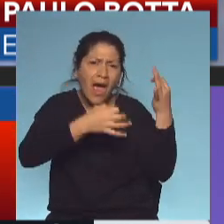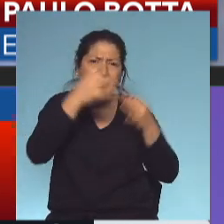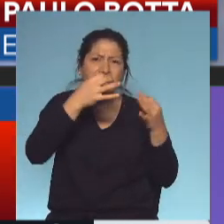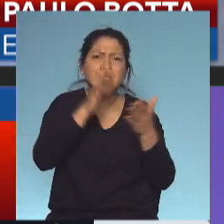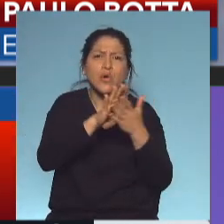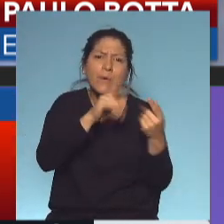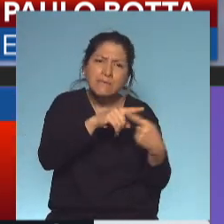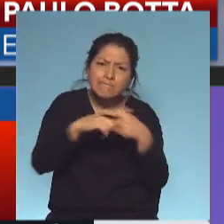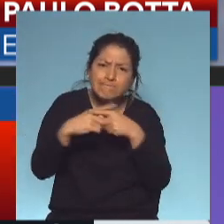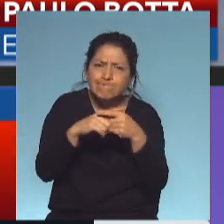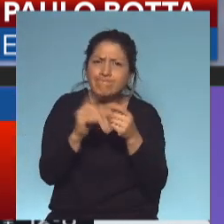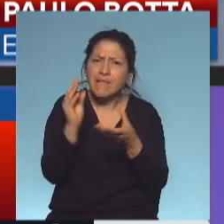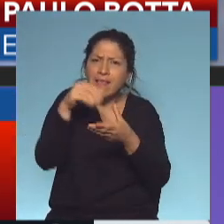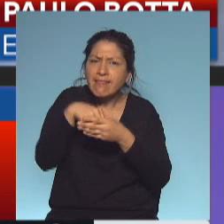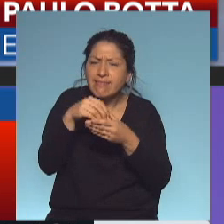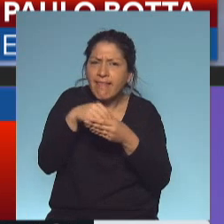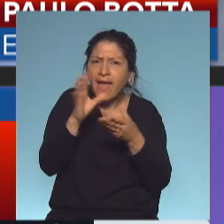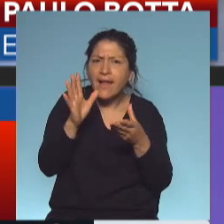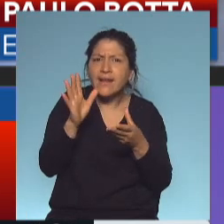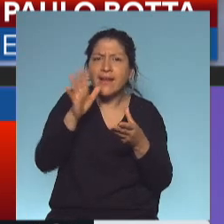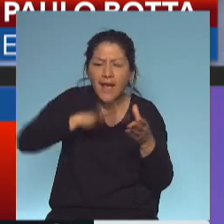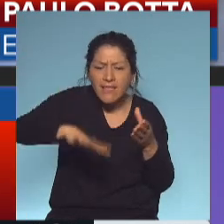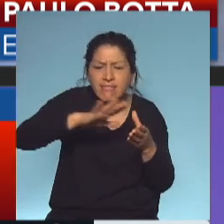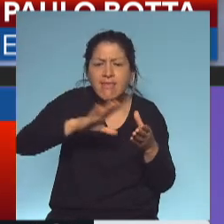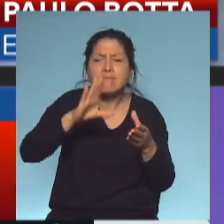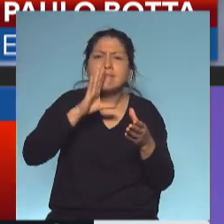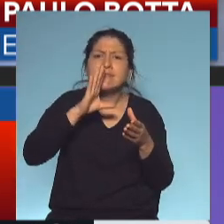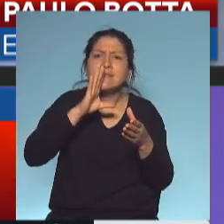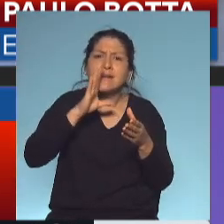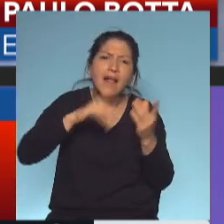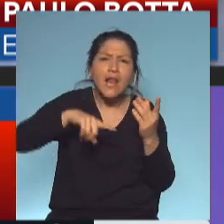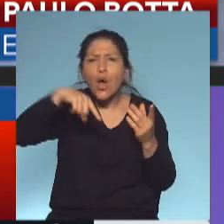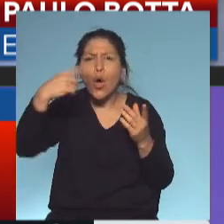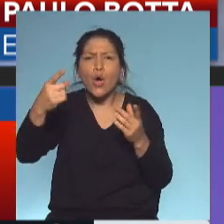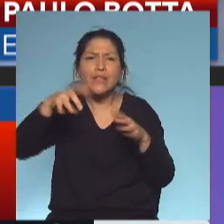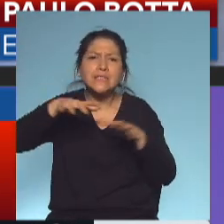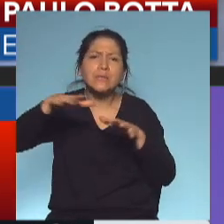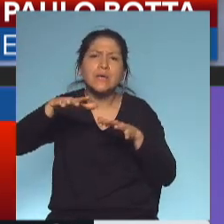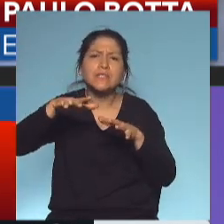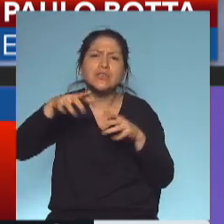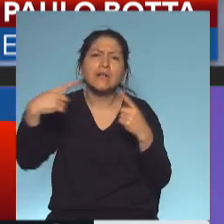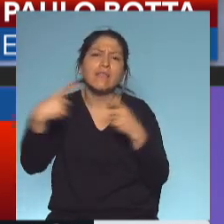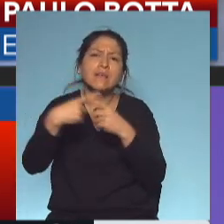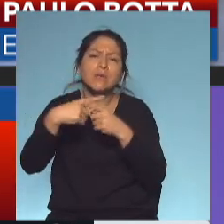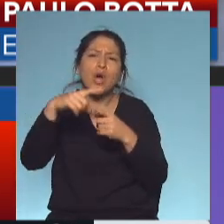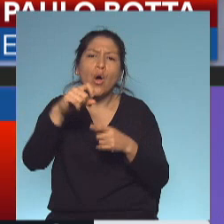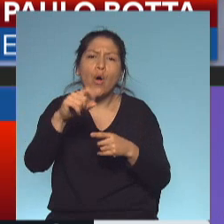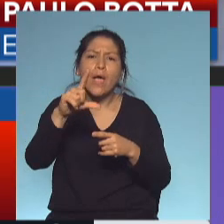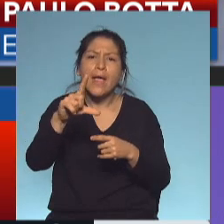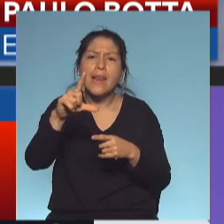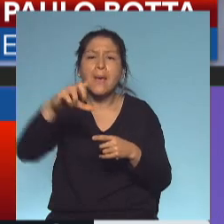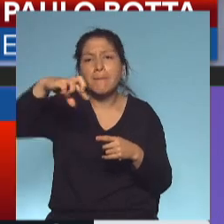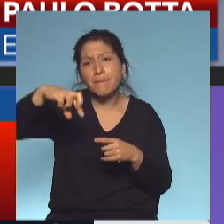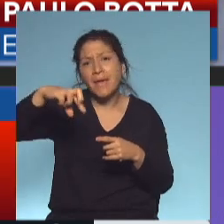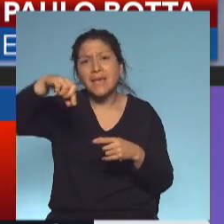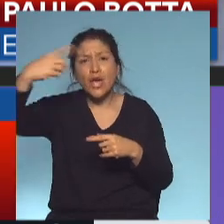disputa interna que se da tanto dentro de Israel como el caso de la disputa entre la OLP y Hamas, ¿a